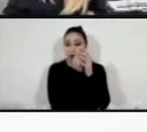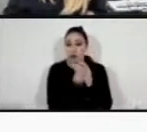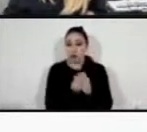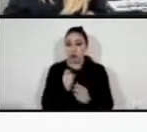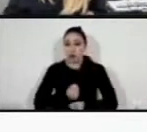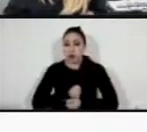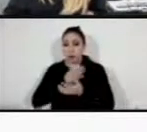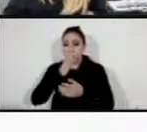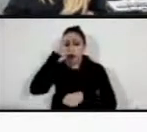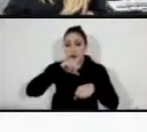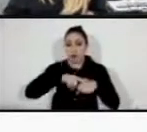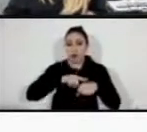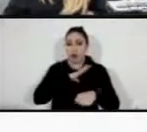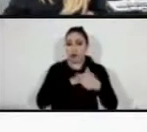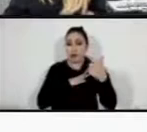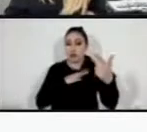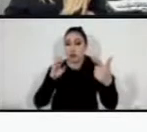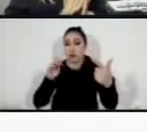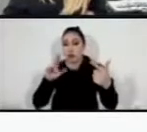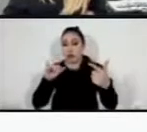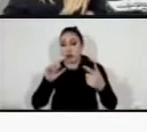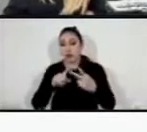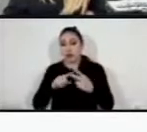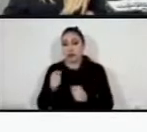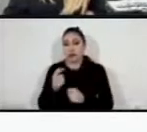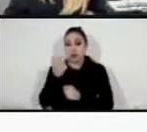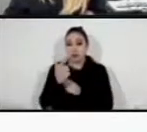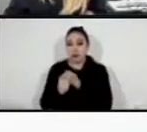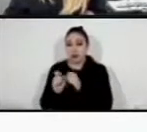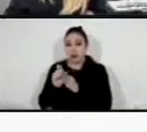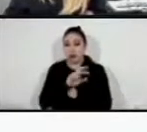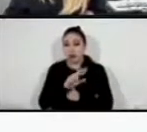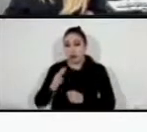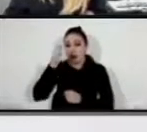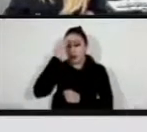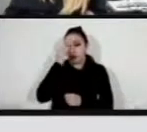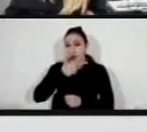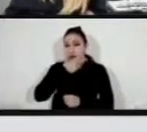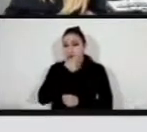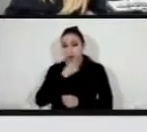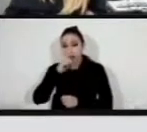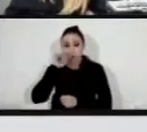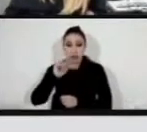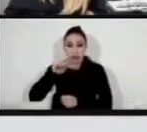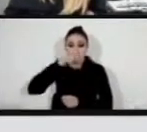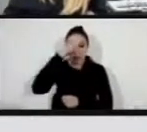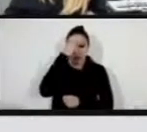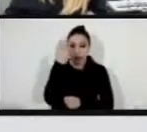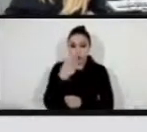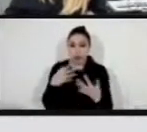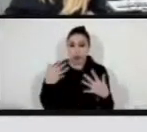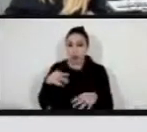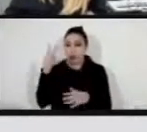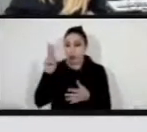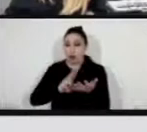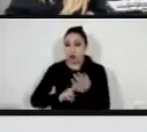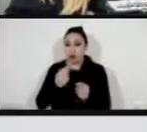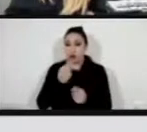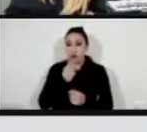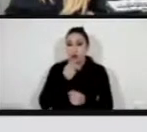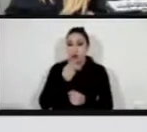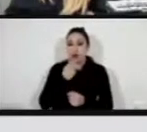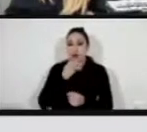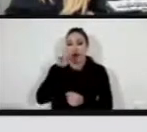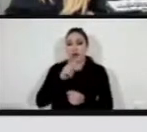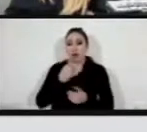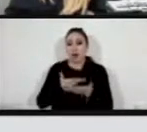hojas de vida, 7 trayectorias, 7 destacados mexicanas y mexicanos, 7 anhelos hechos realidad para